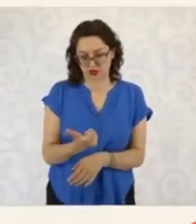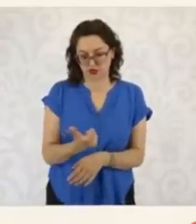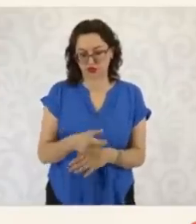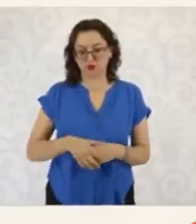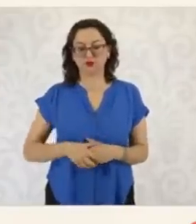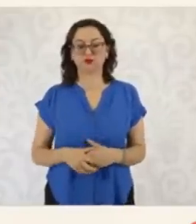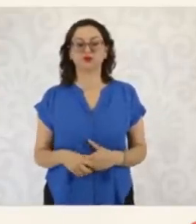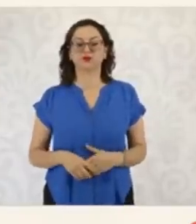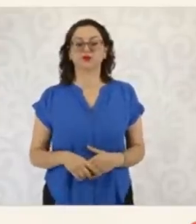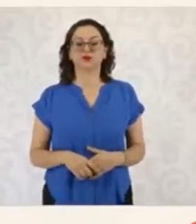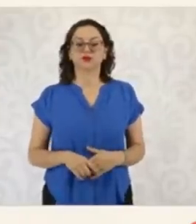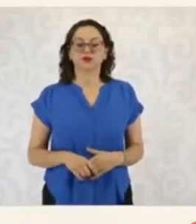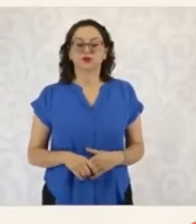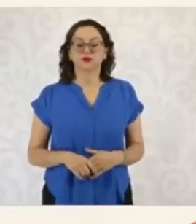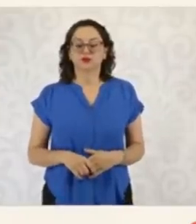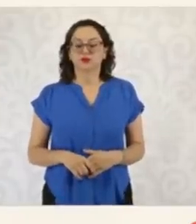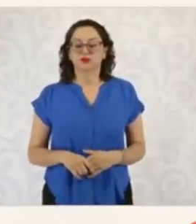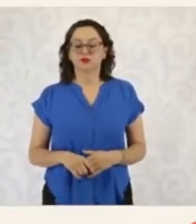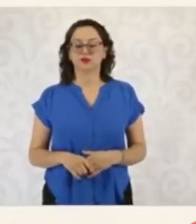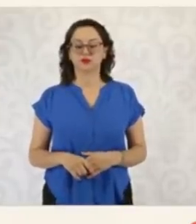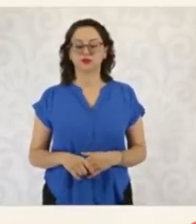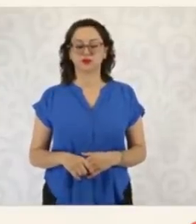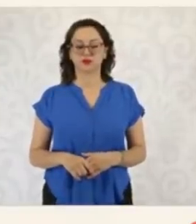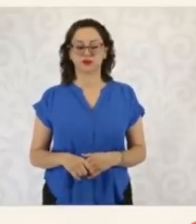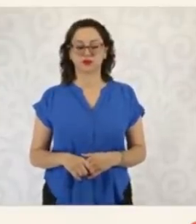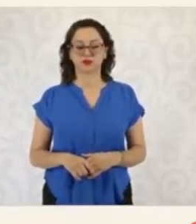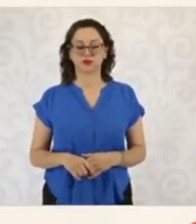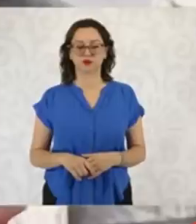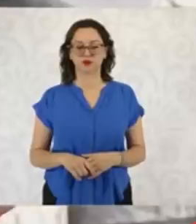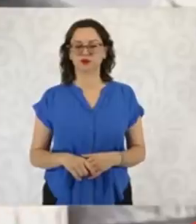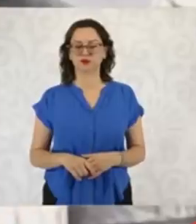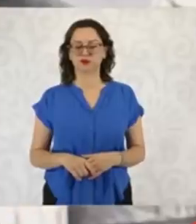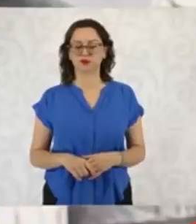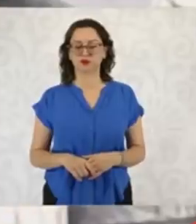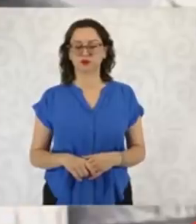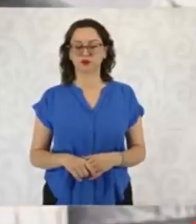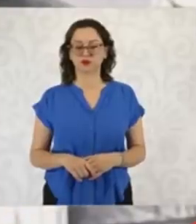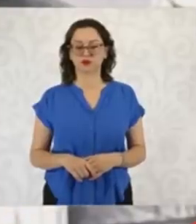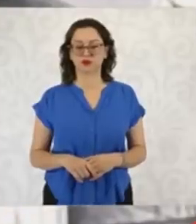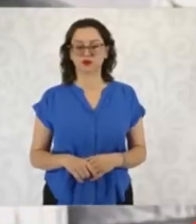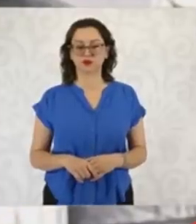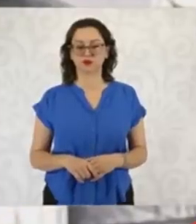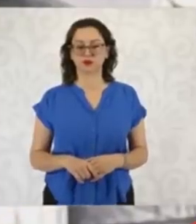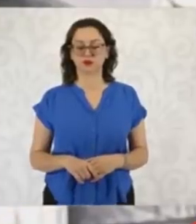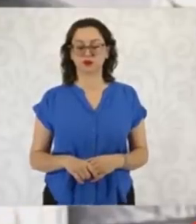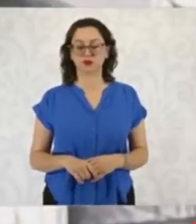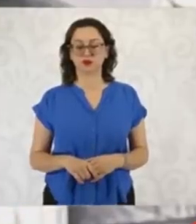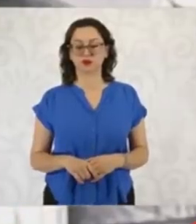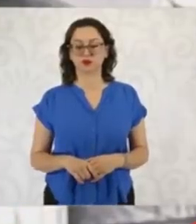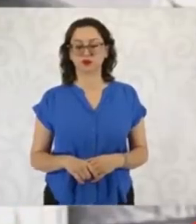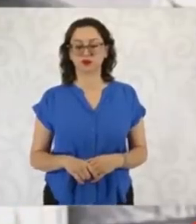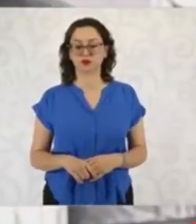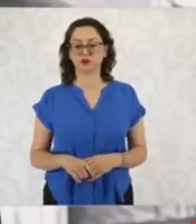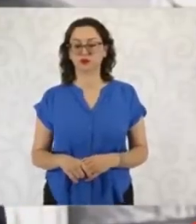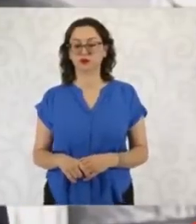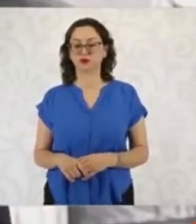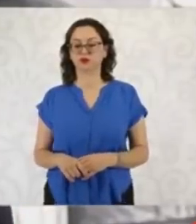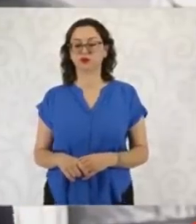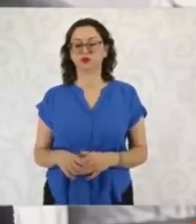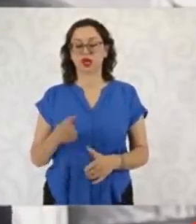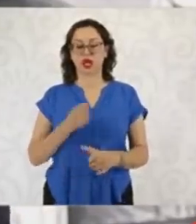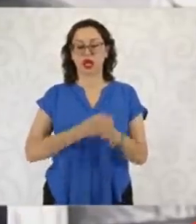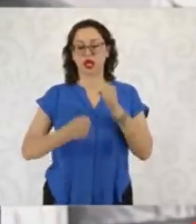Al principio del cambio político que hubo en el país en el año